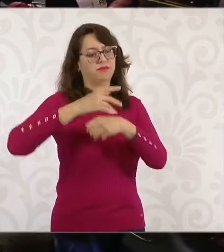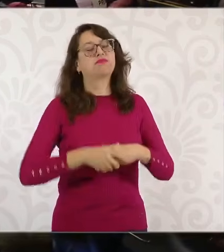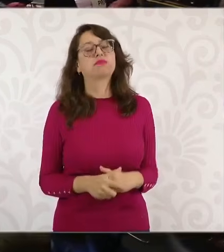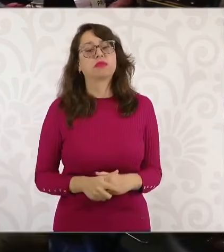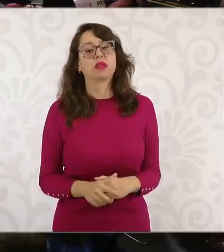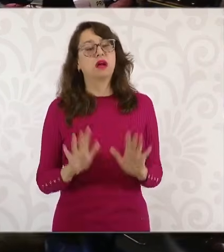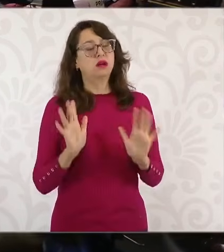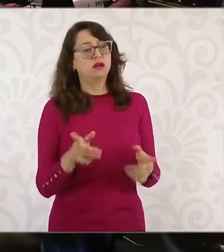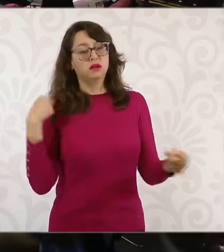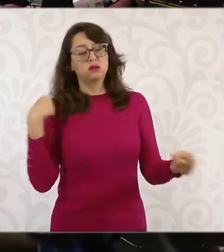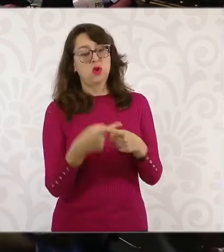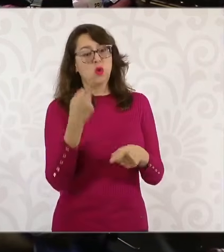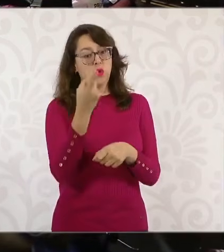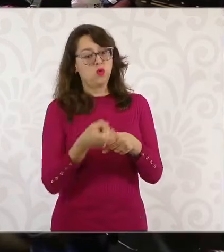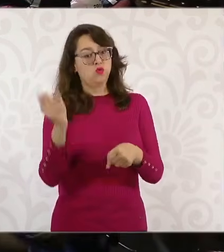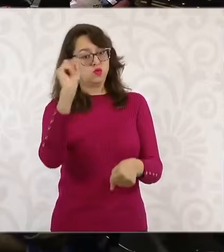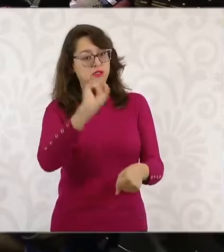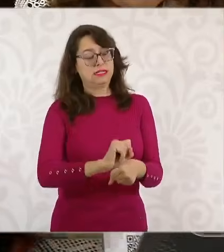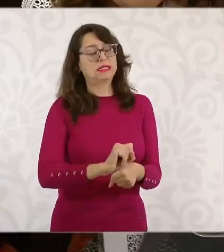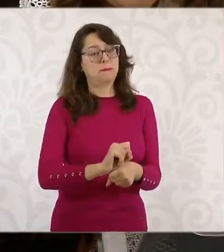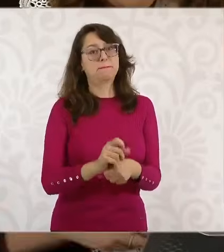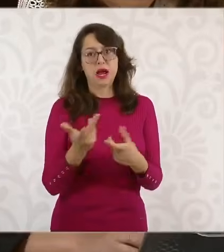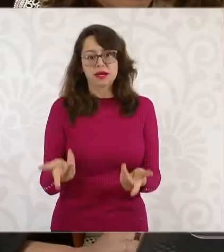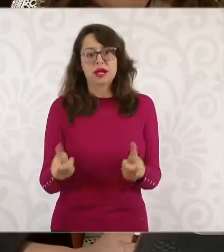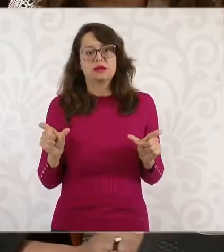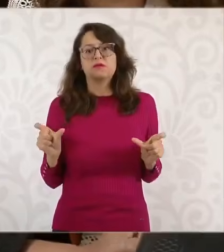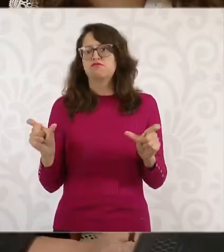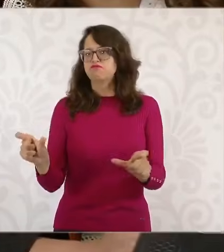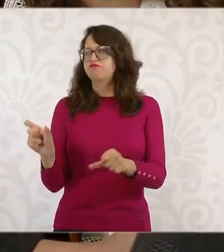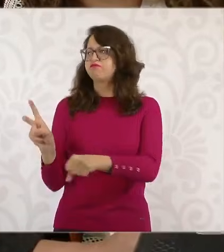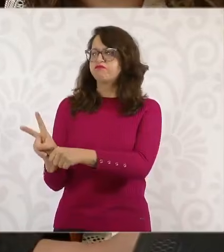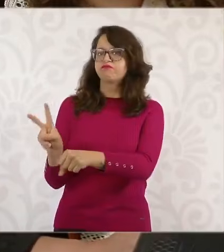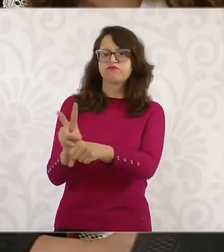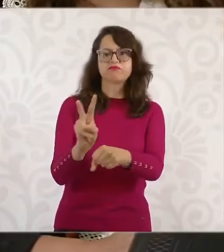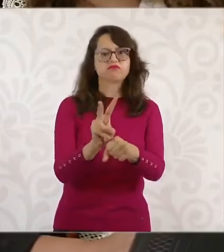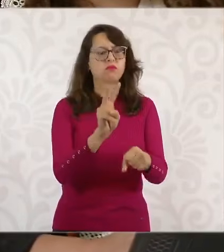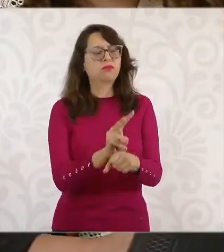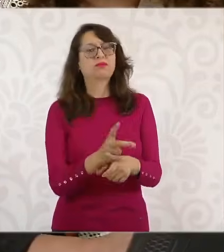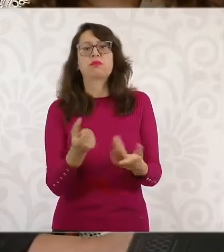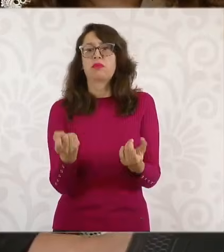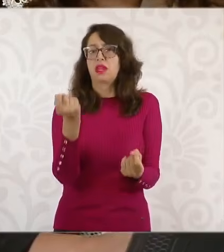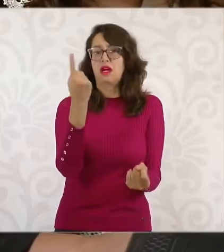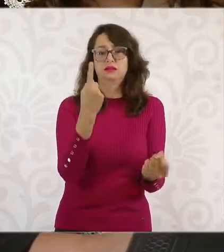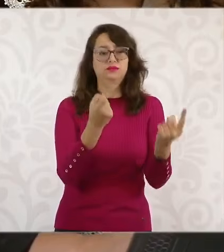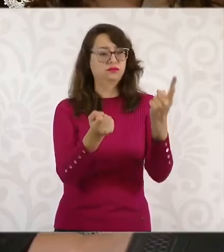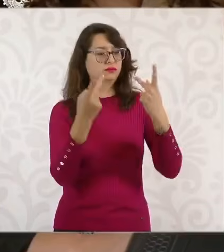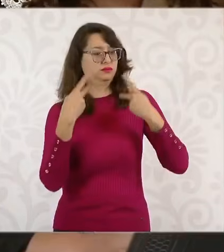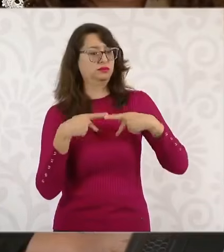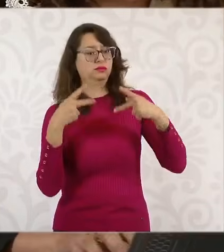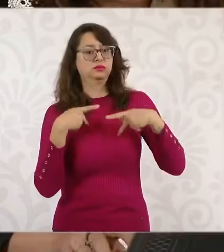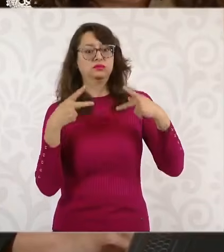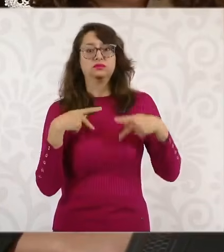operativo que ahora comentaba el compañero anterior. Hay quien ha intentado vender la idea de que este fue alguna especie